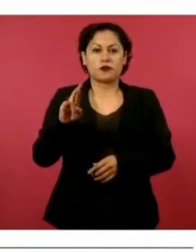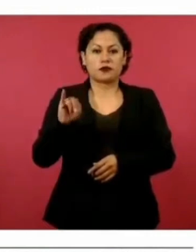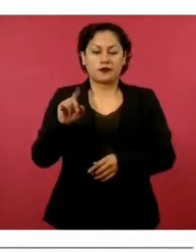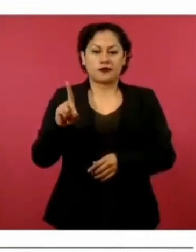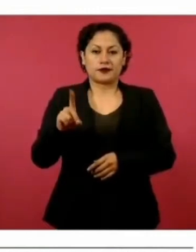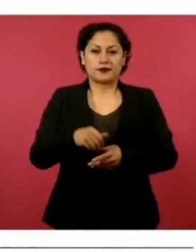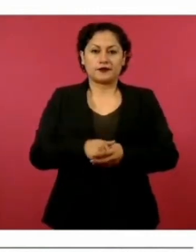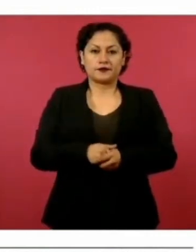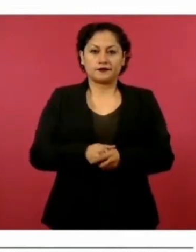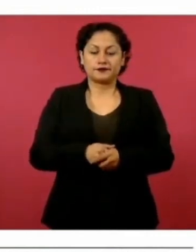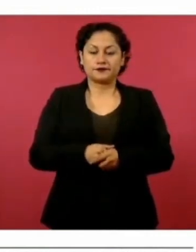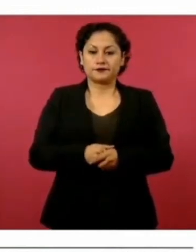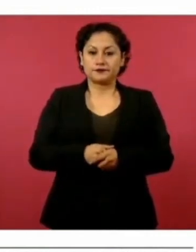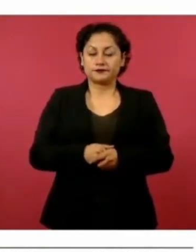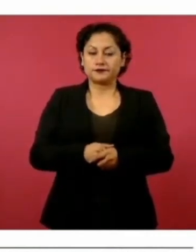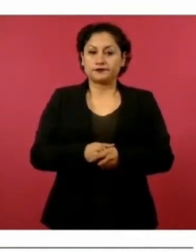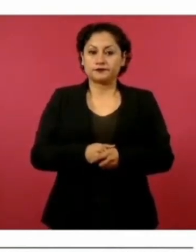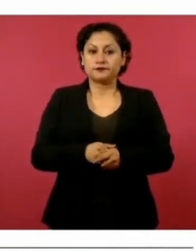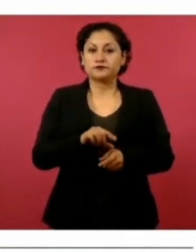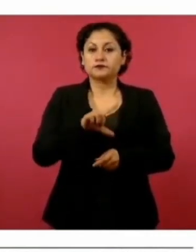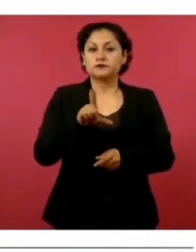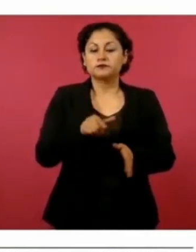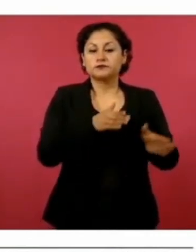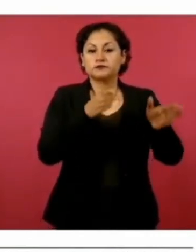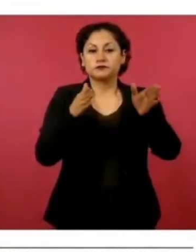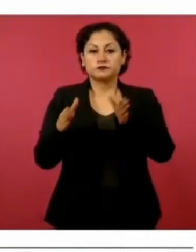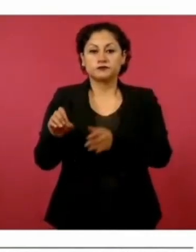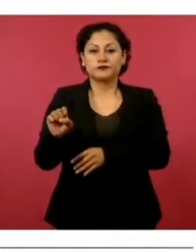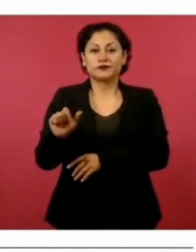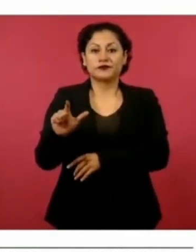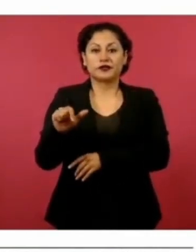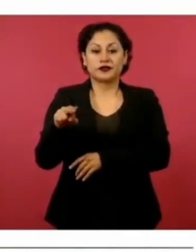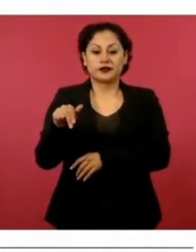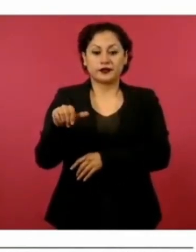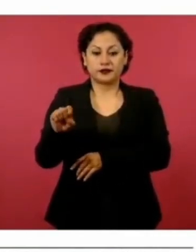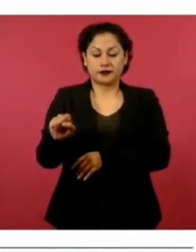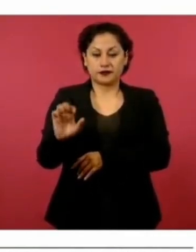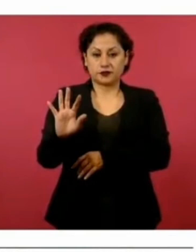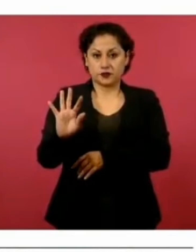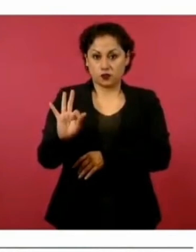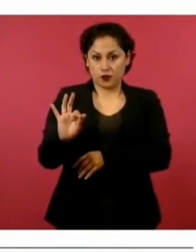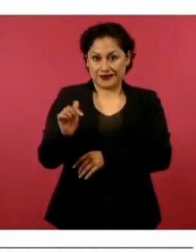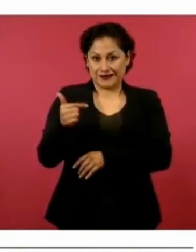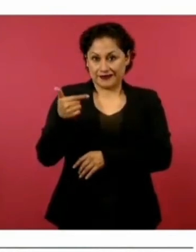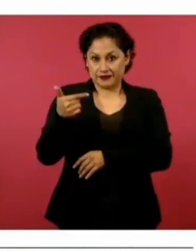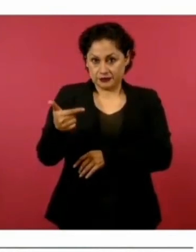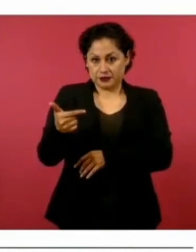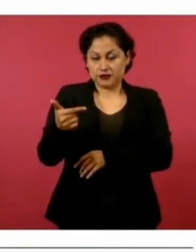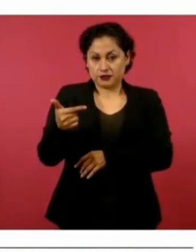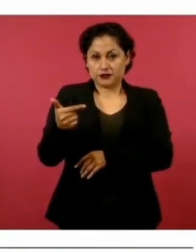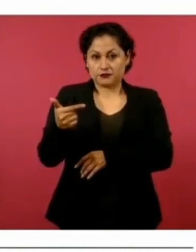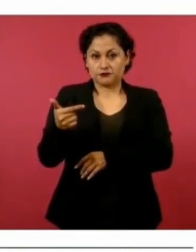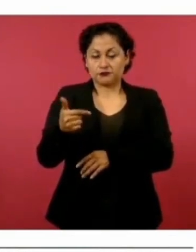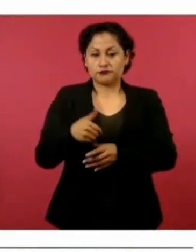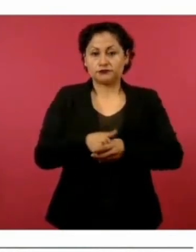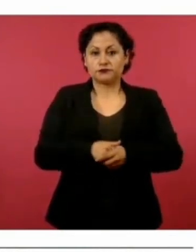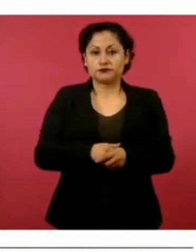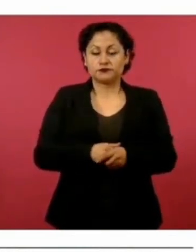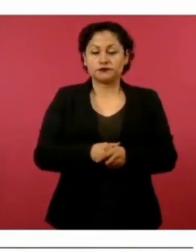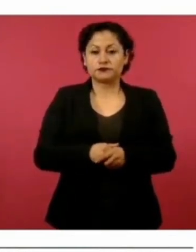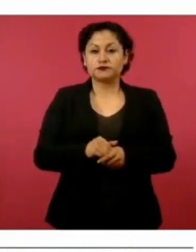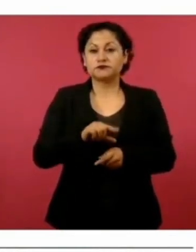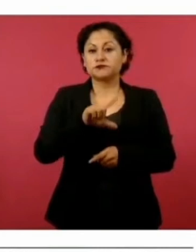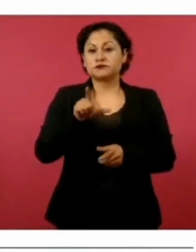Por eso es tanto. Y luego Salinas 47 de depreciación,